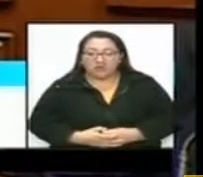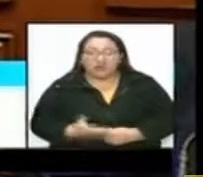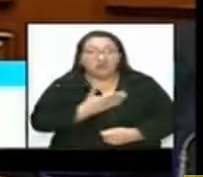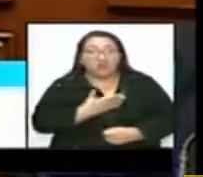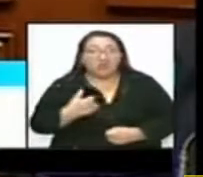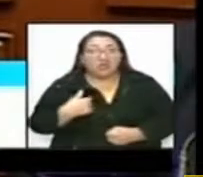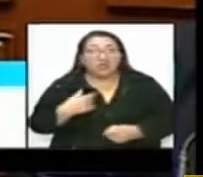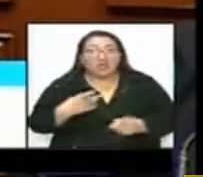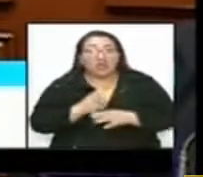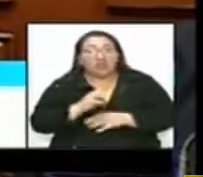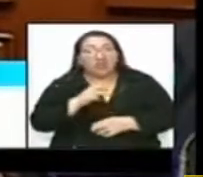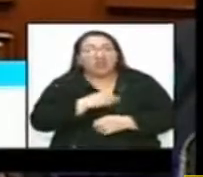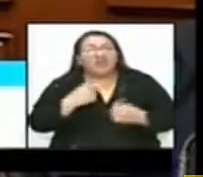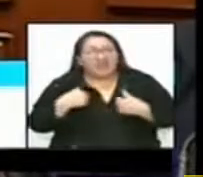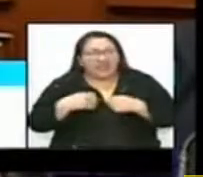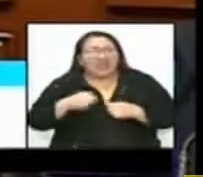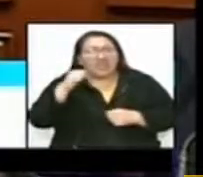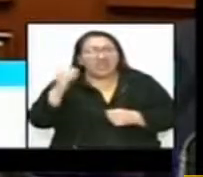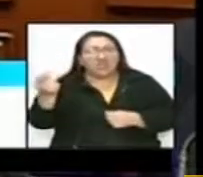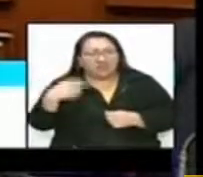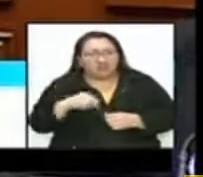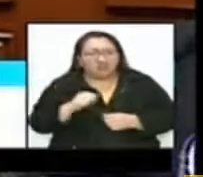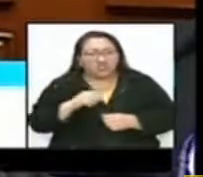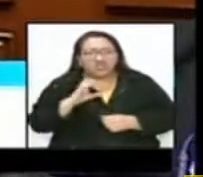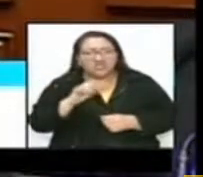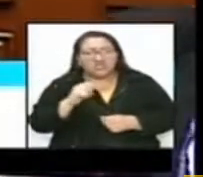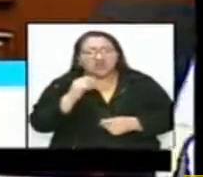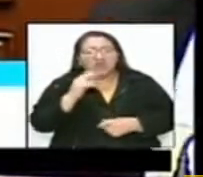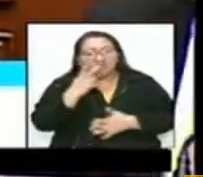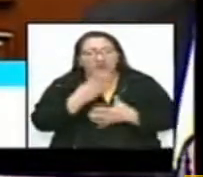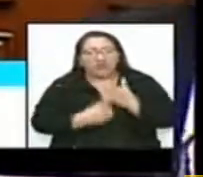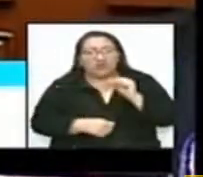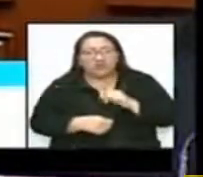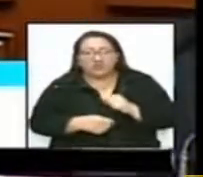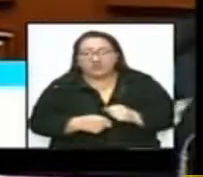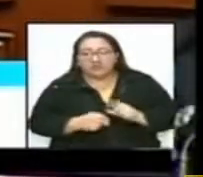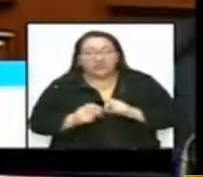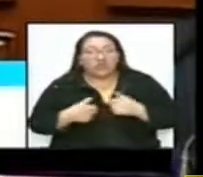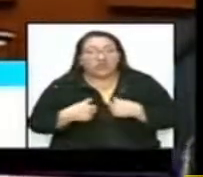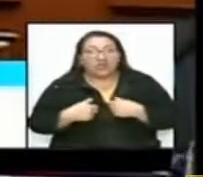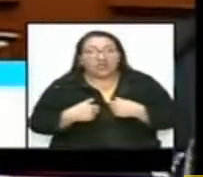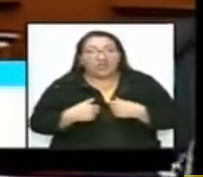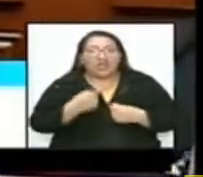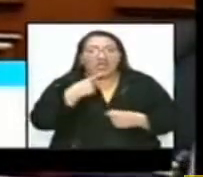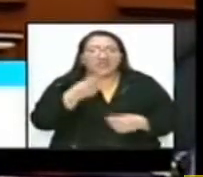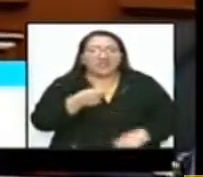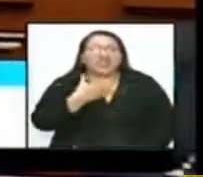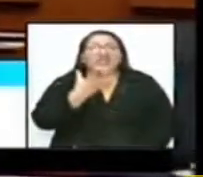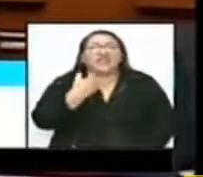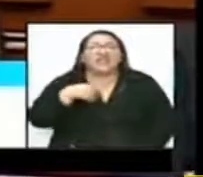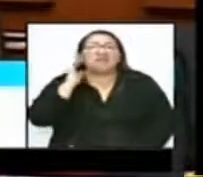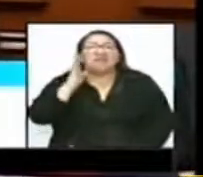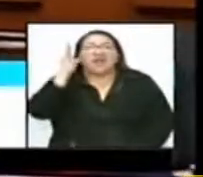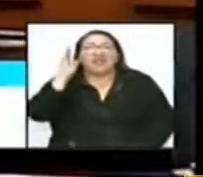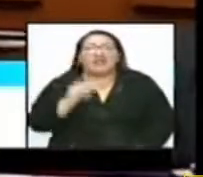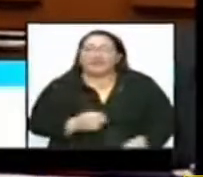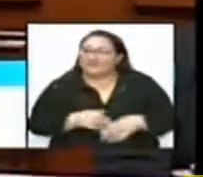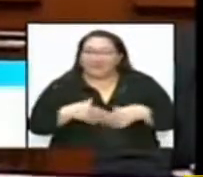derecho a venir y pedir una situación de confianza a lo que no tiene derechos acondicionarla y menos